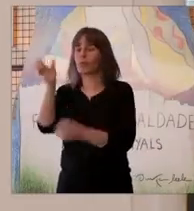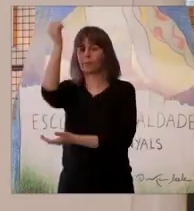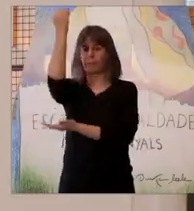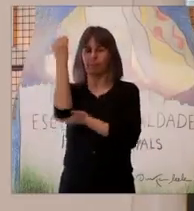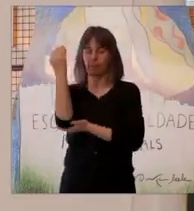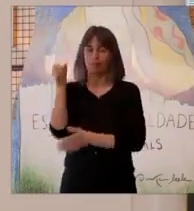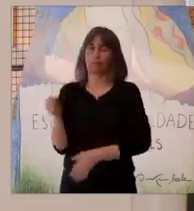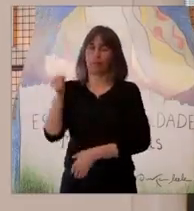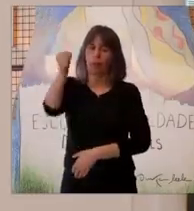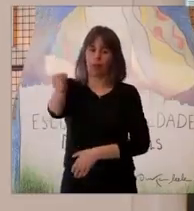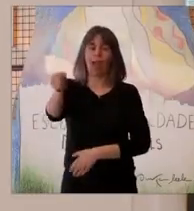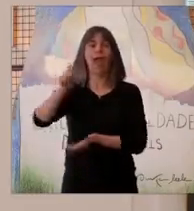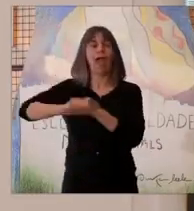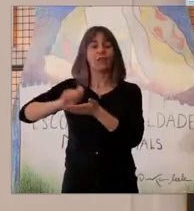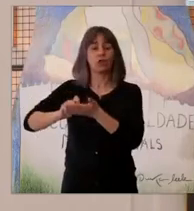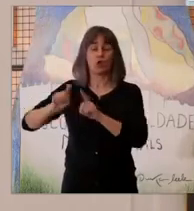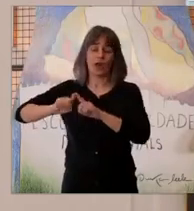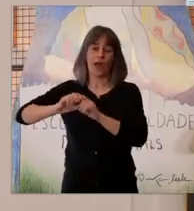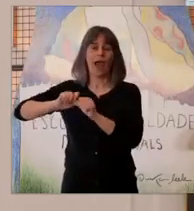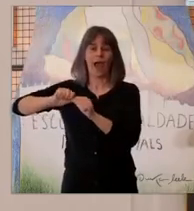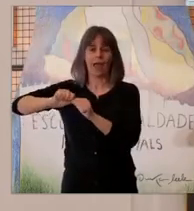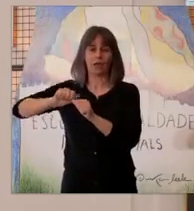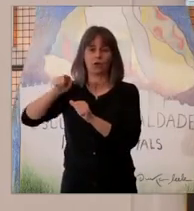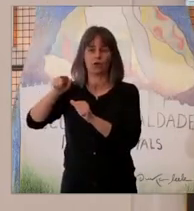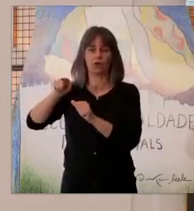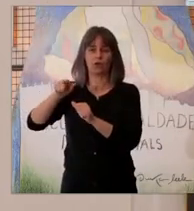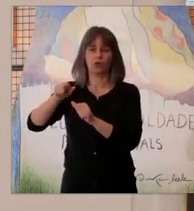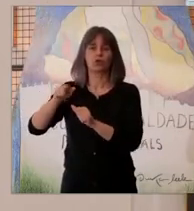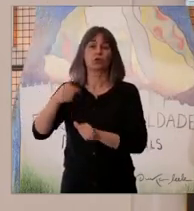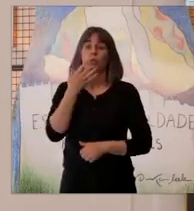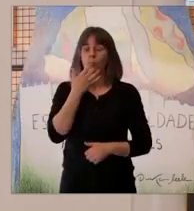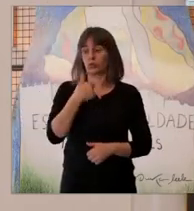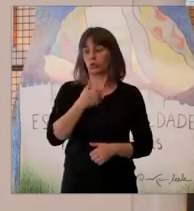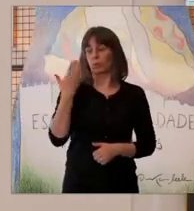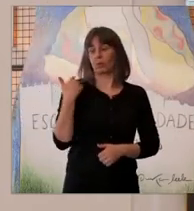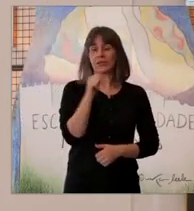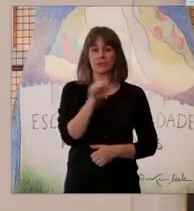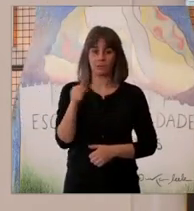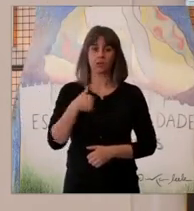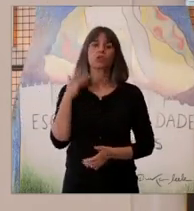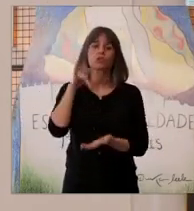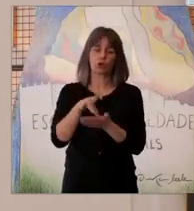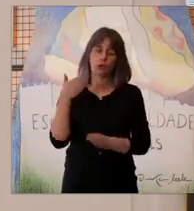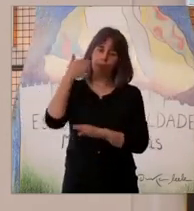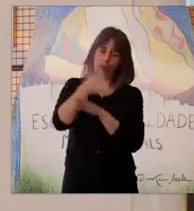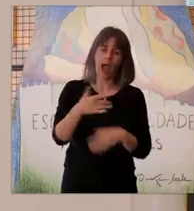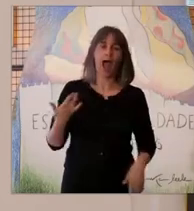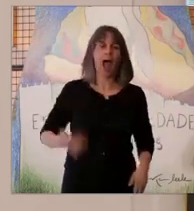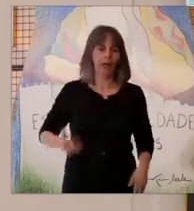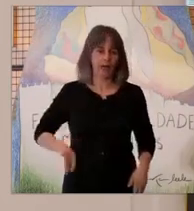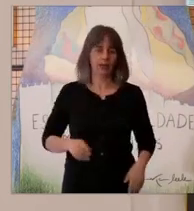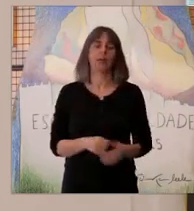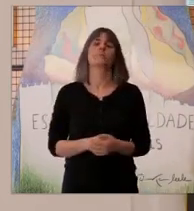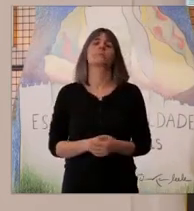Mira hace os lo contaba anoche estuve la semana pasada en Argentina en el foro internacional de Derechos Humanos en Argentina